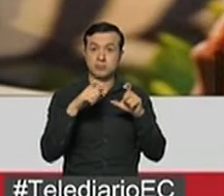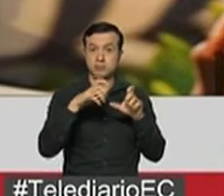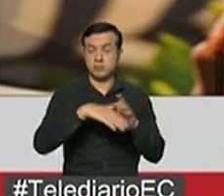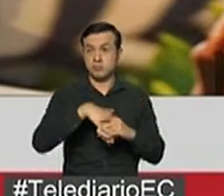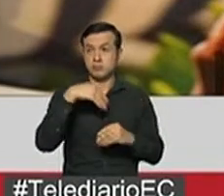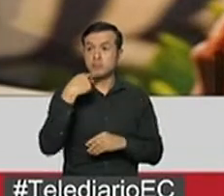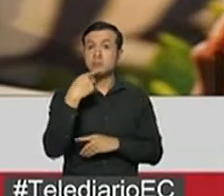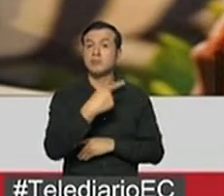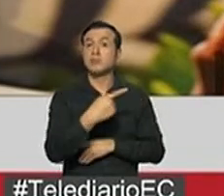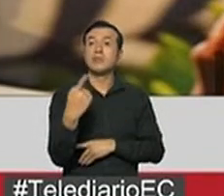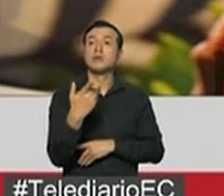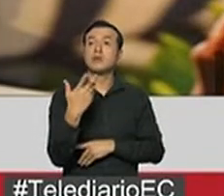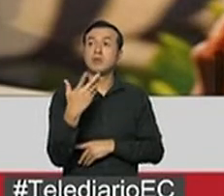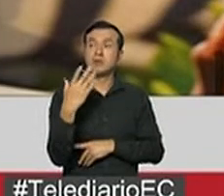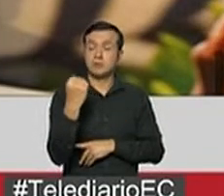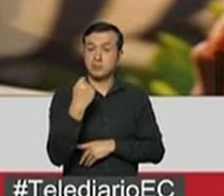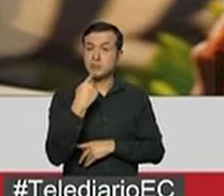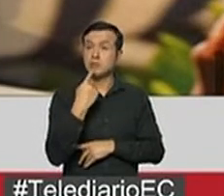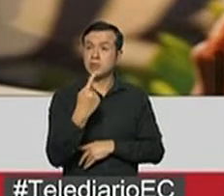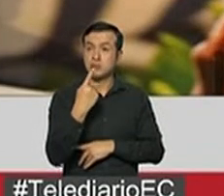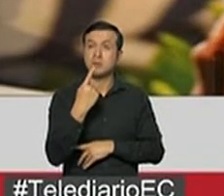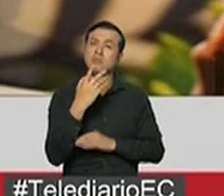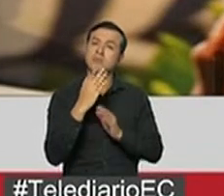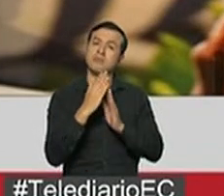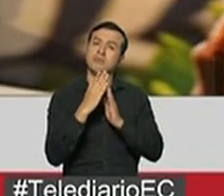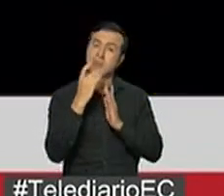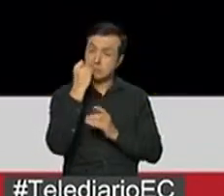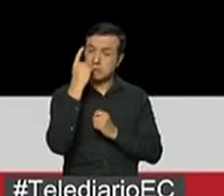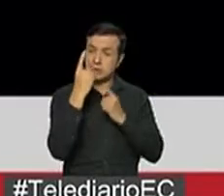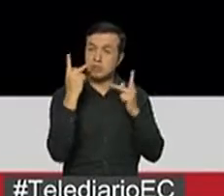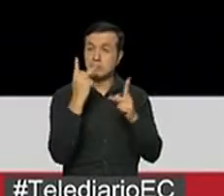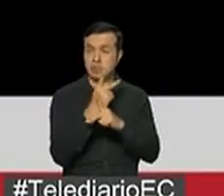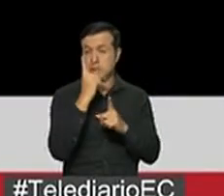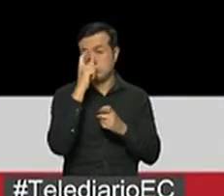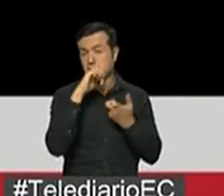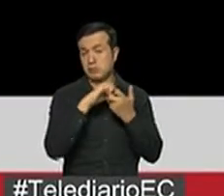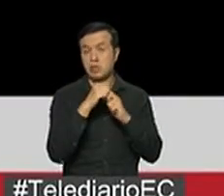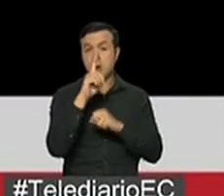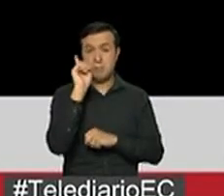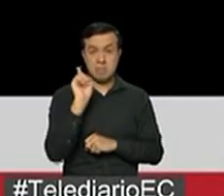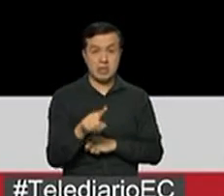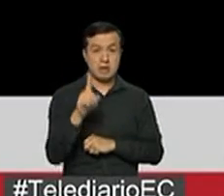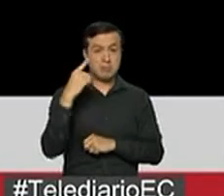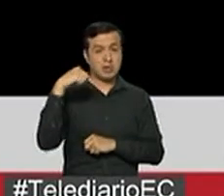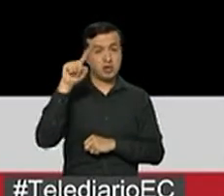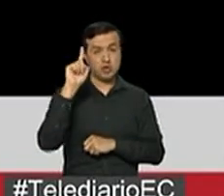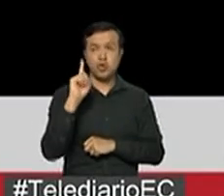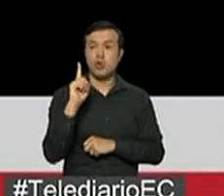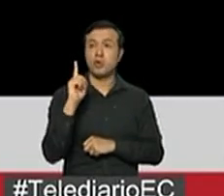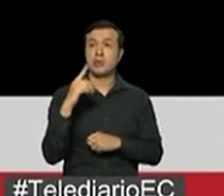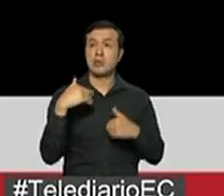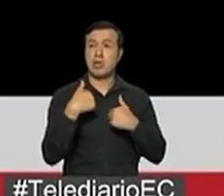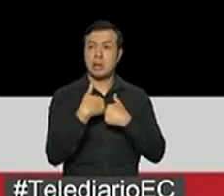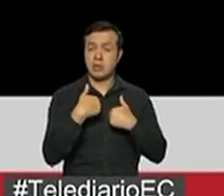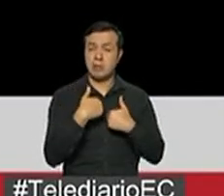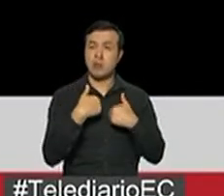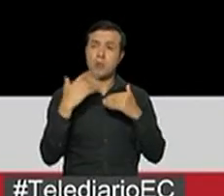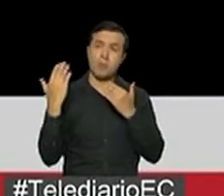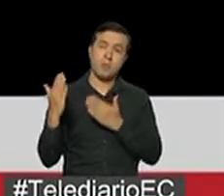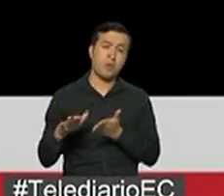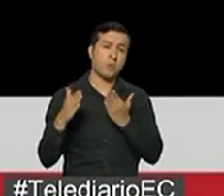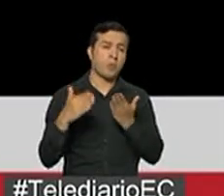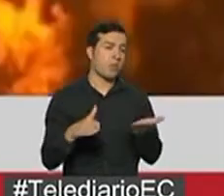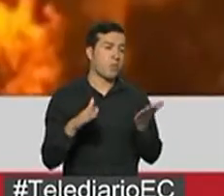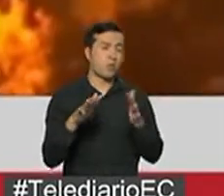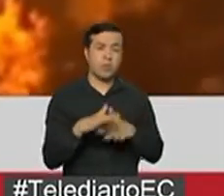dicha tarjeta habla por sí solo de la magnitud de la tragedia mil millones de animales salvajes han muerto en los incendios de